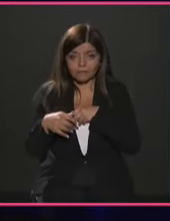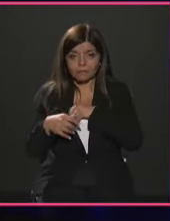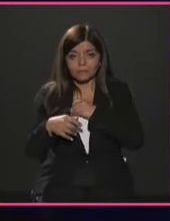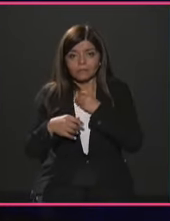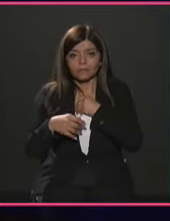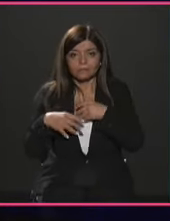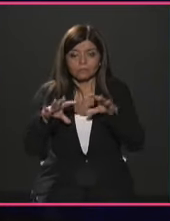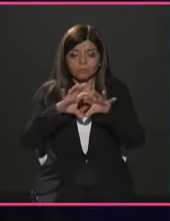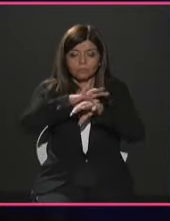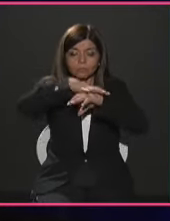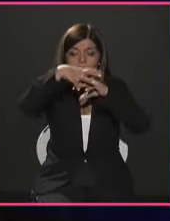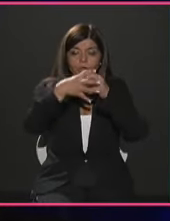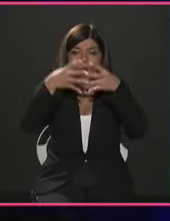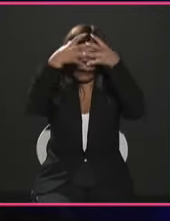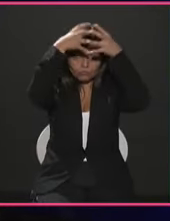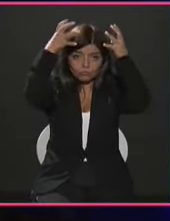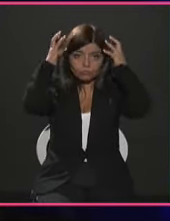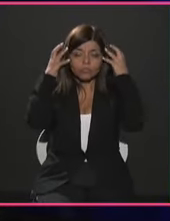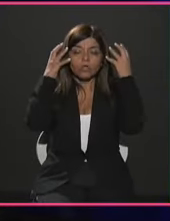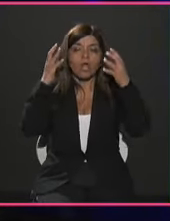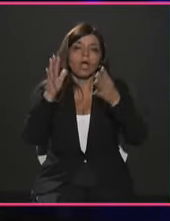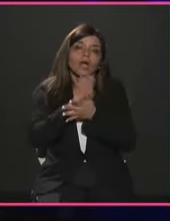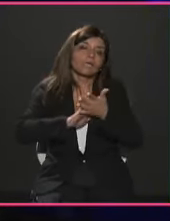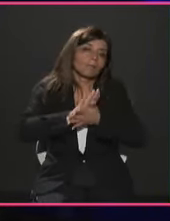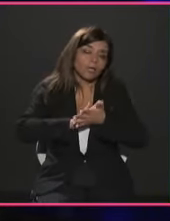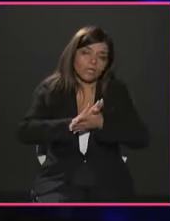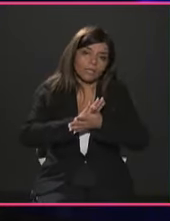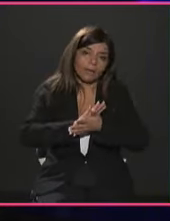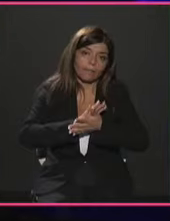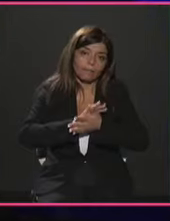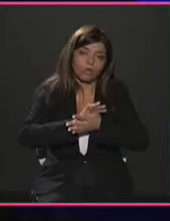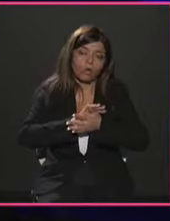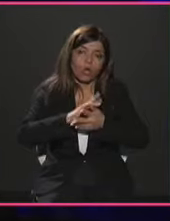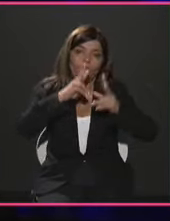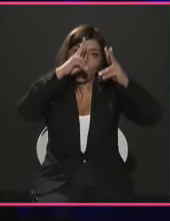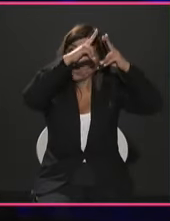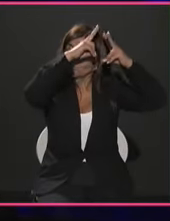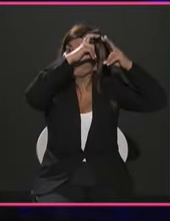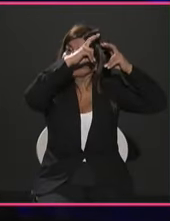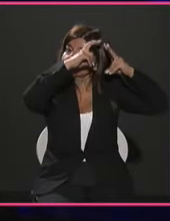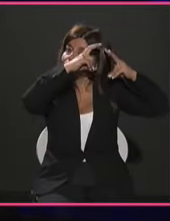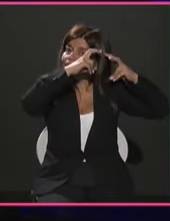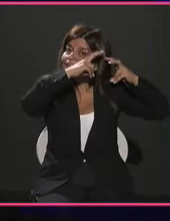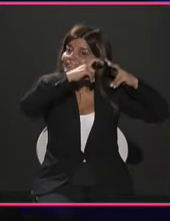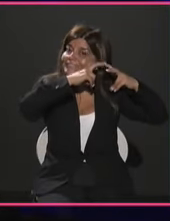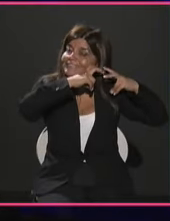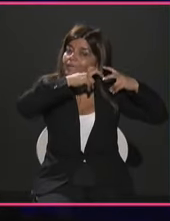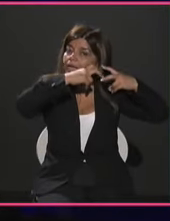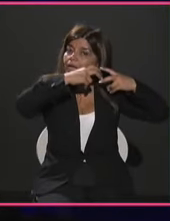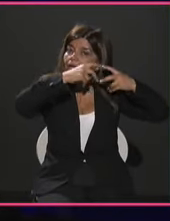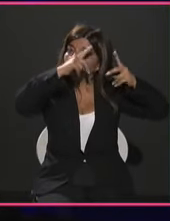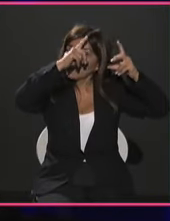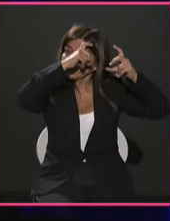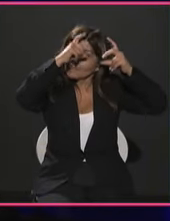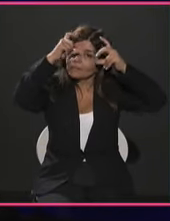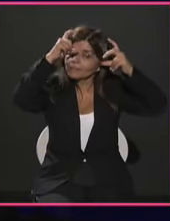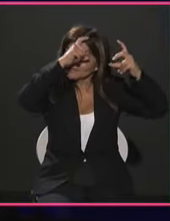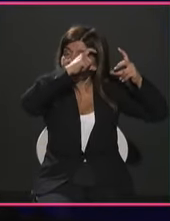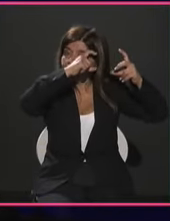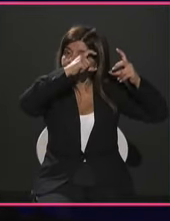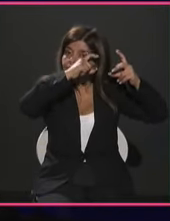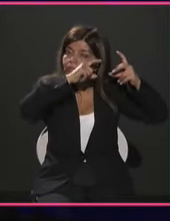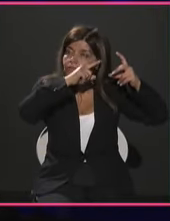un casco que incluía un encefalograma y que te pueda decir si estás